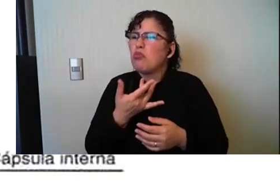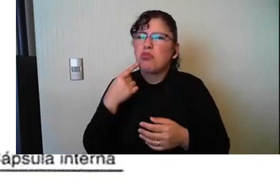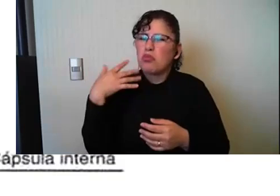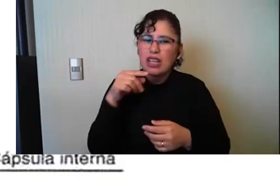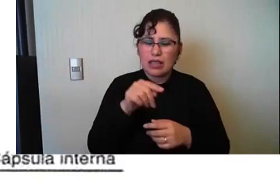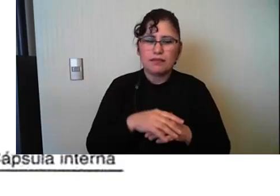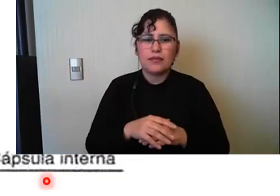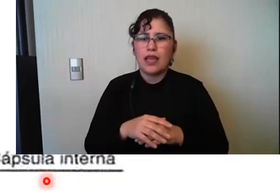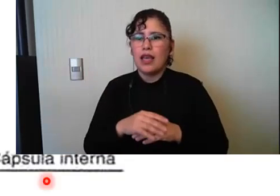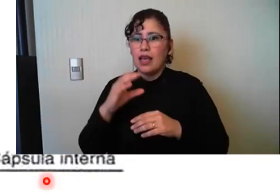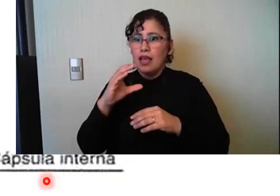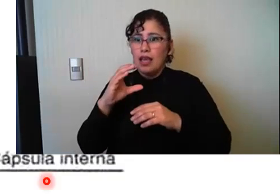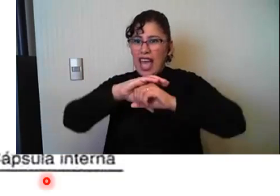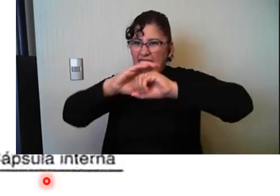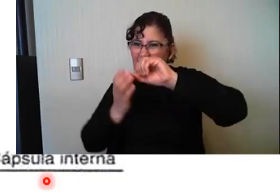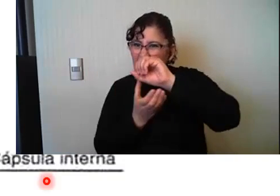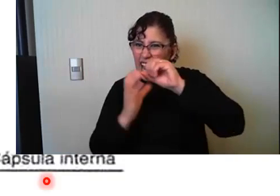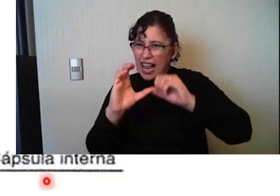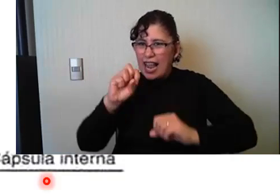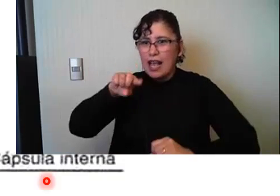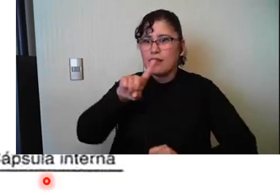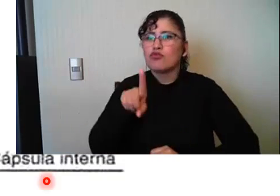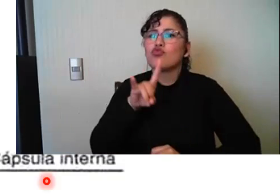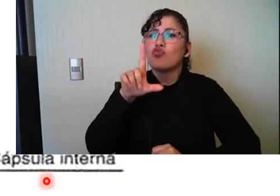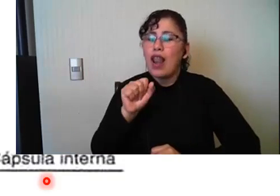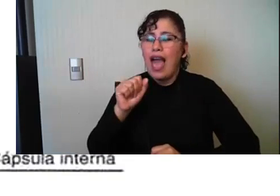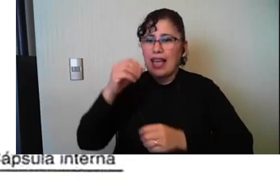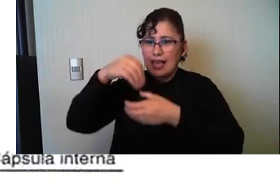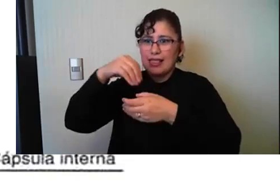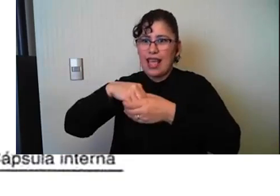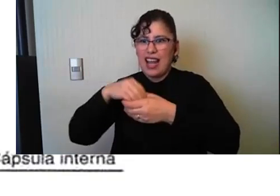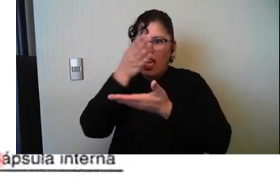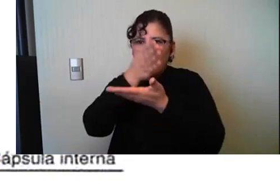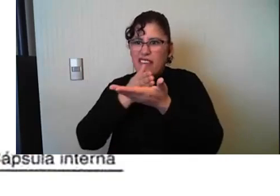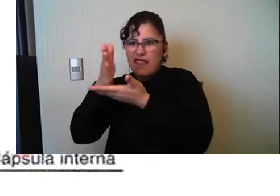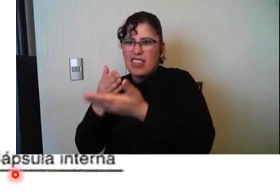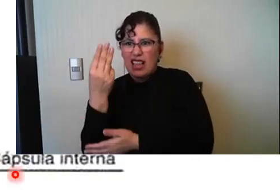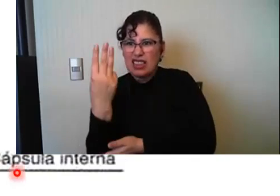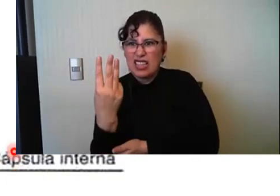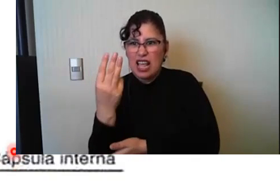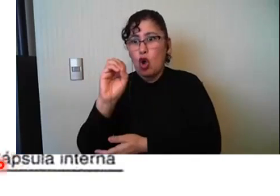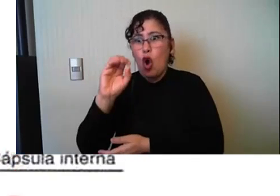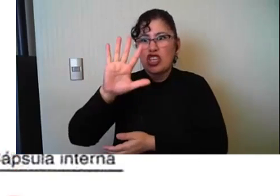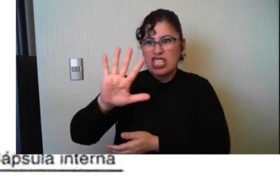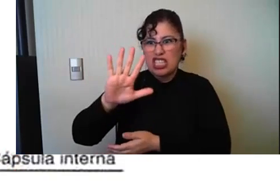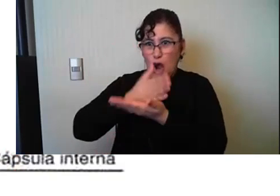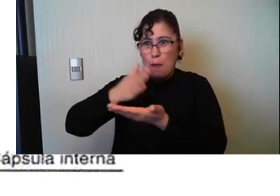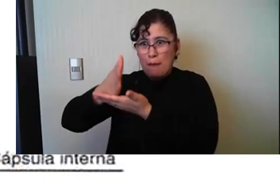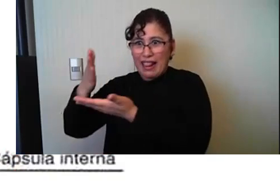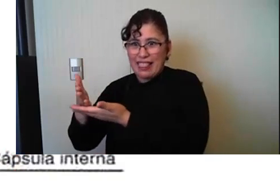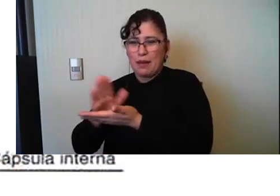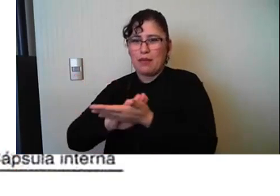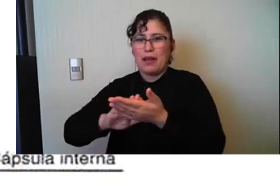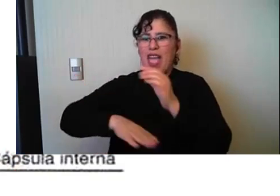interna entonces se subdivide en tres o cinco regiones, depende del autor. Tenemos un brazo